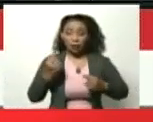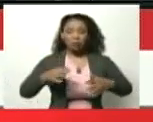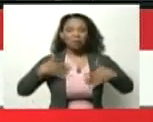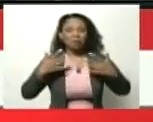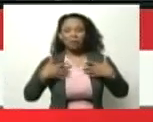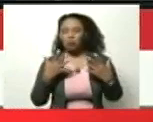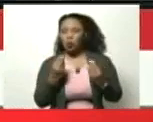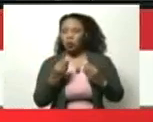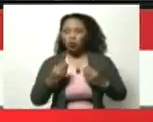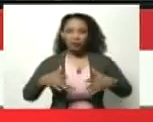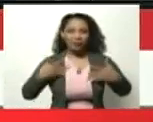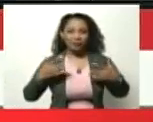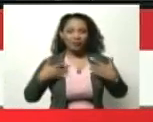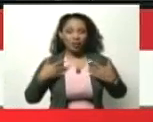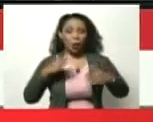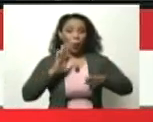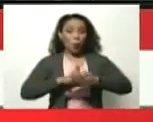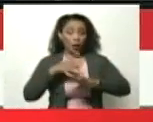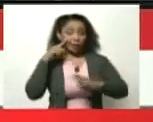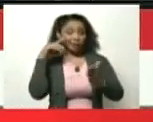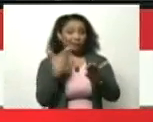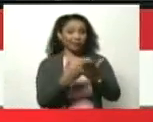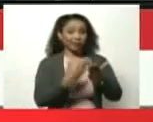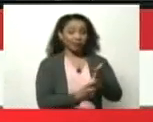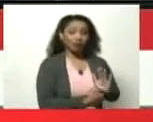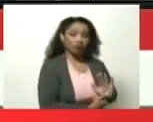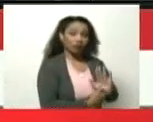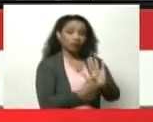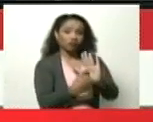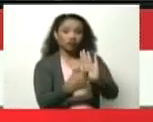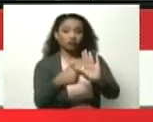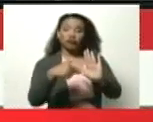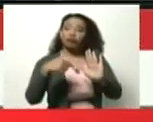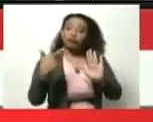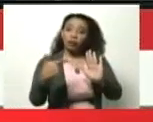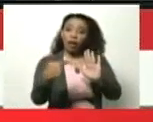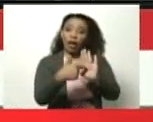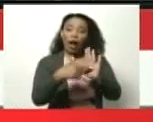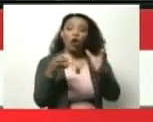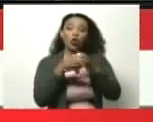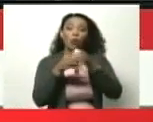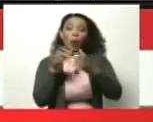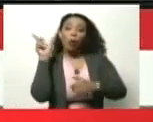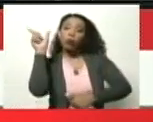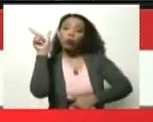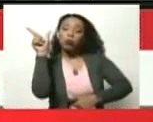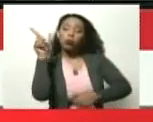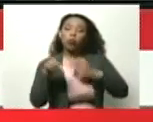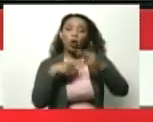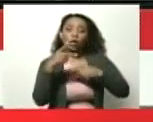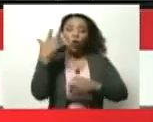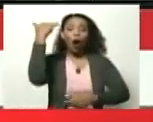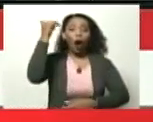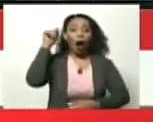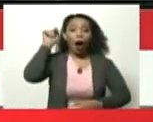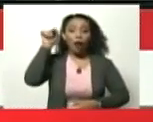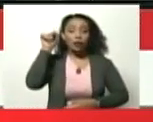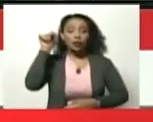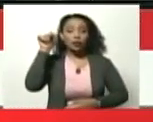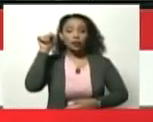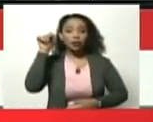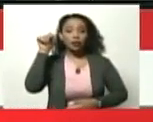muchísimo, porque es evidencia de que el Partido Socialista Unido de Venezuela cuenta